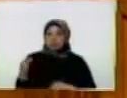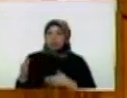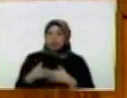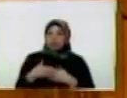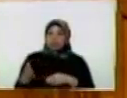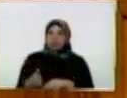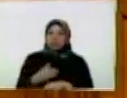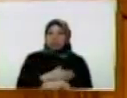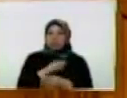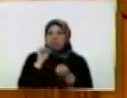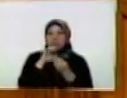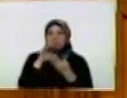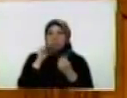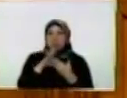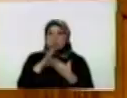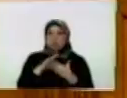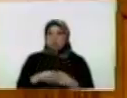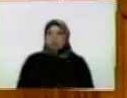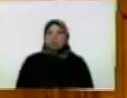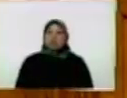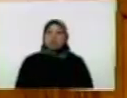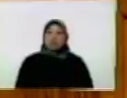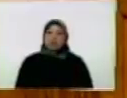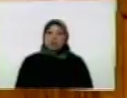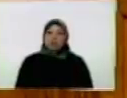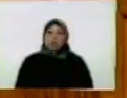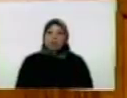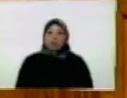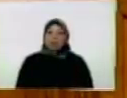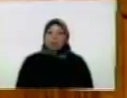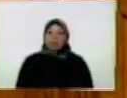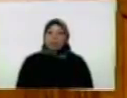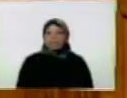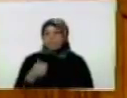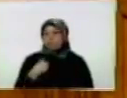antes dar un mensaje de algo que me soplaba el camarada. Yo